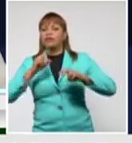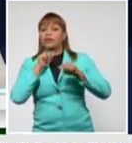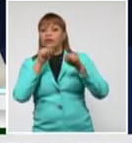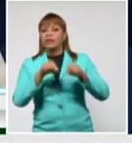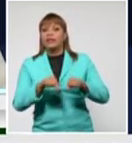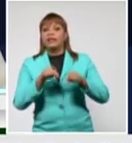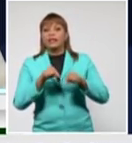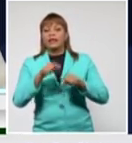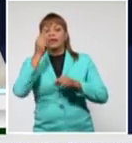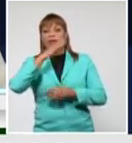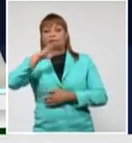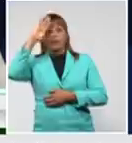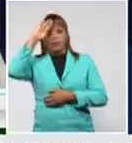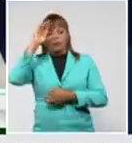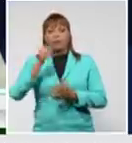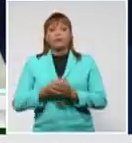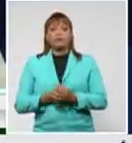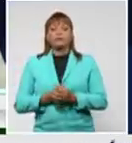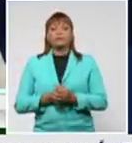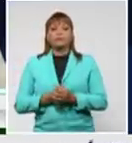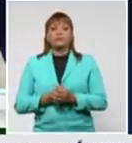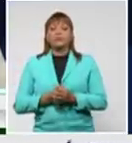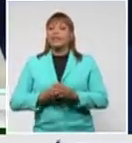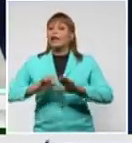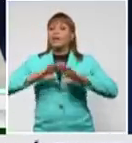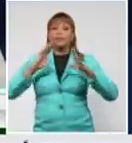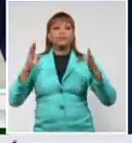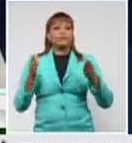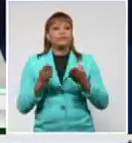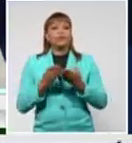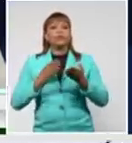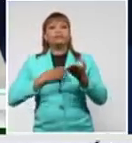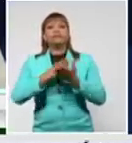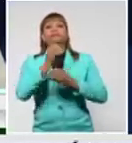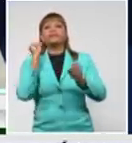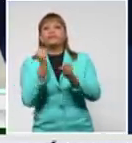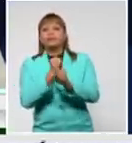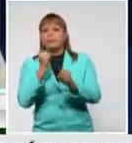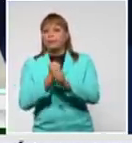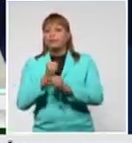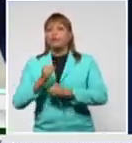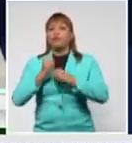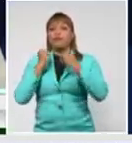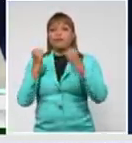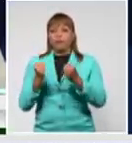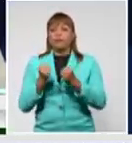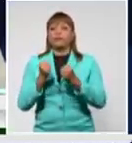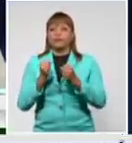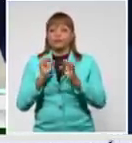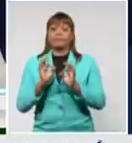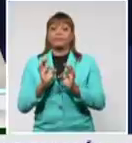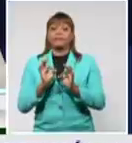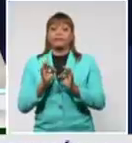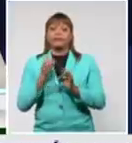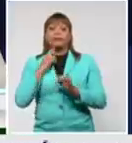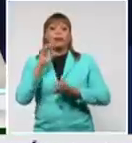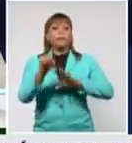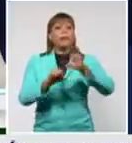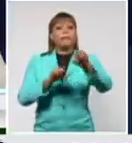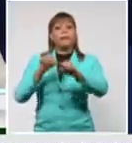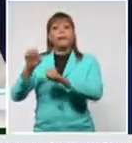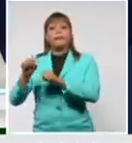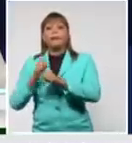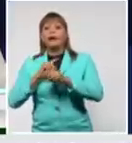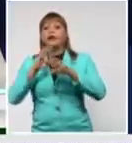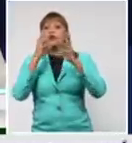nuestro país, que todos han trabajado y continúan trabajando fuertemente para procesar el número